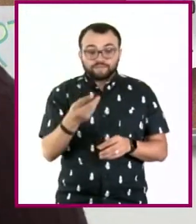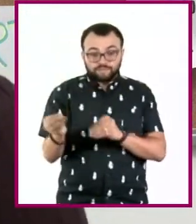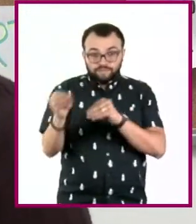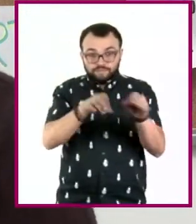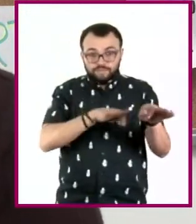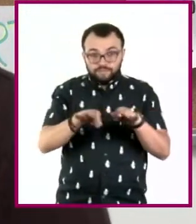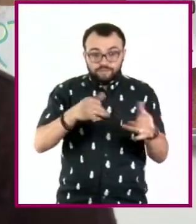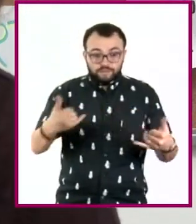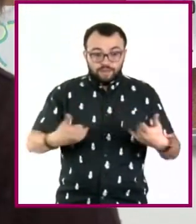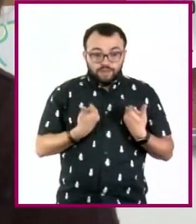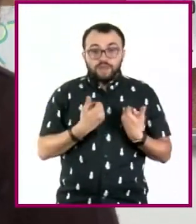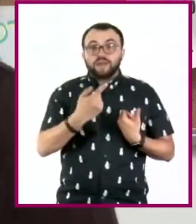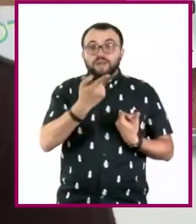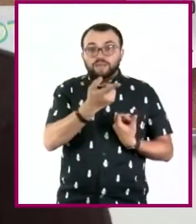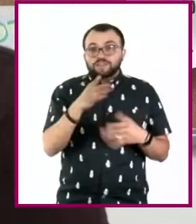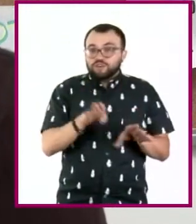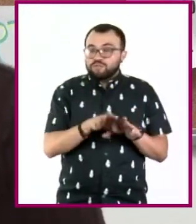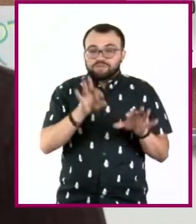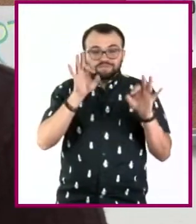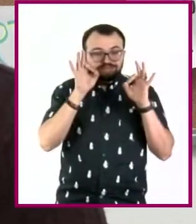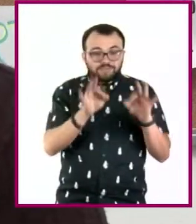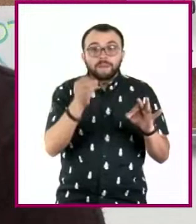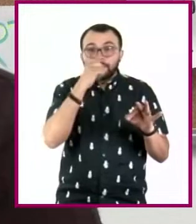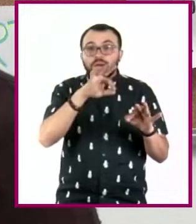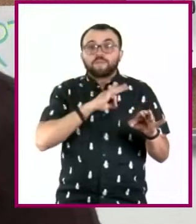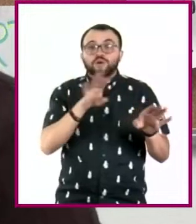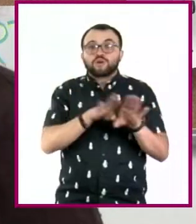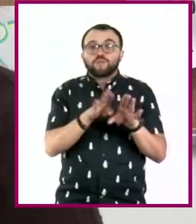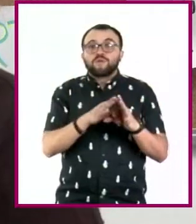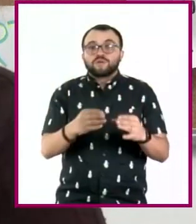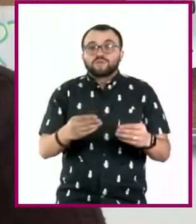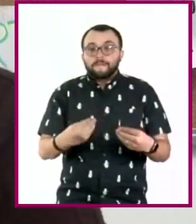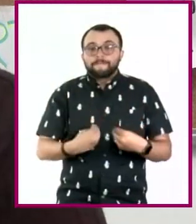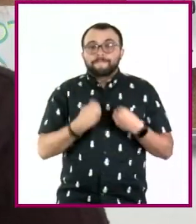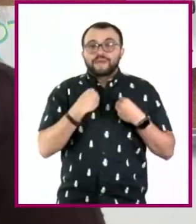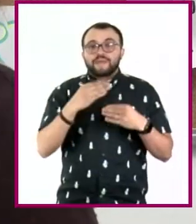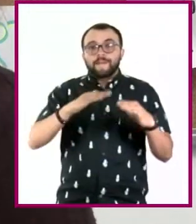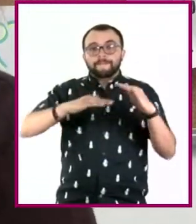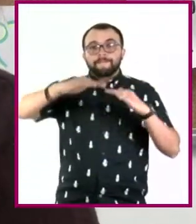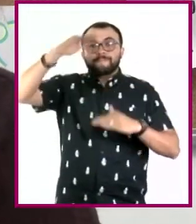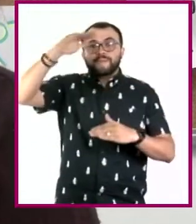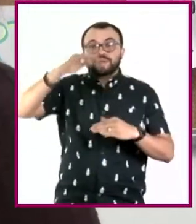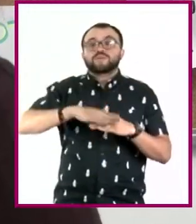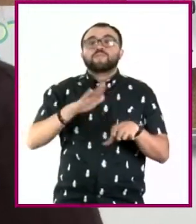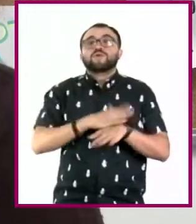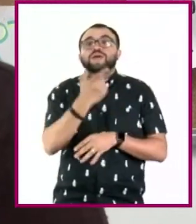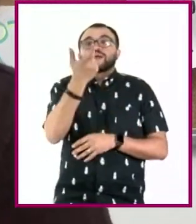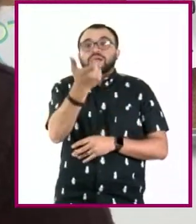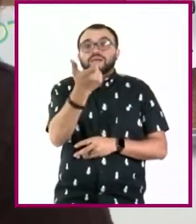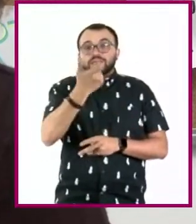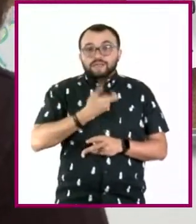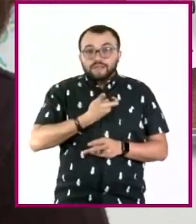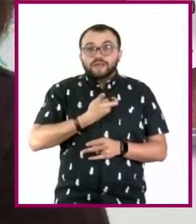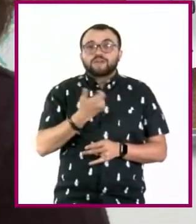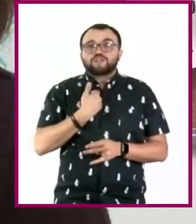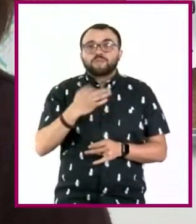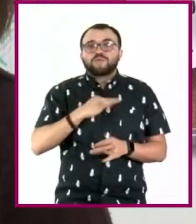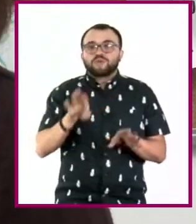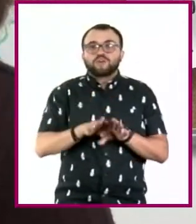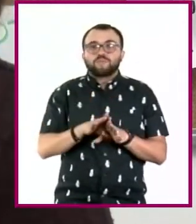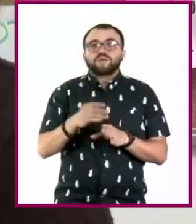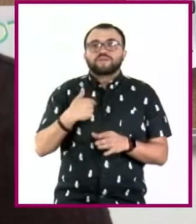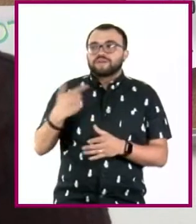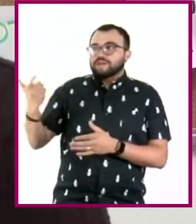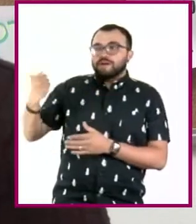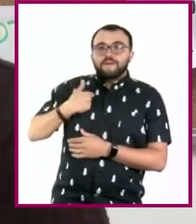clave para pasar a la vida adulta, dado que los ingresos propios generan la base material para disminuir y luego eliminar la dependencia